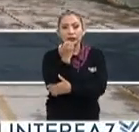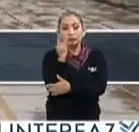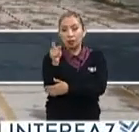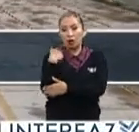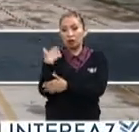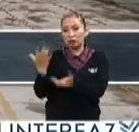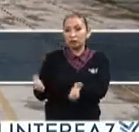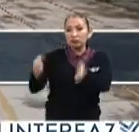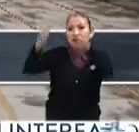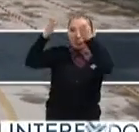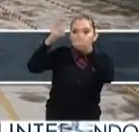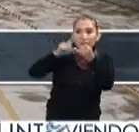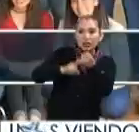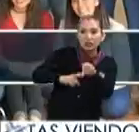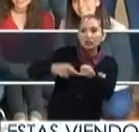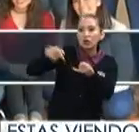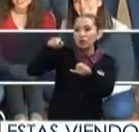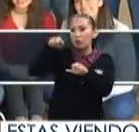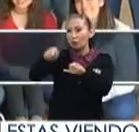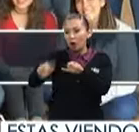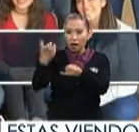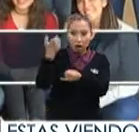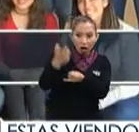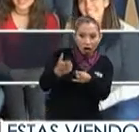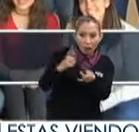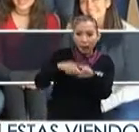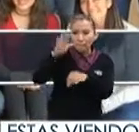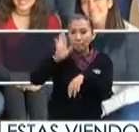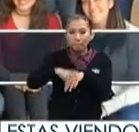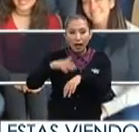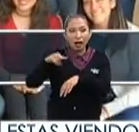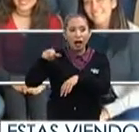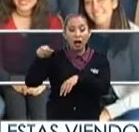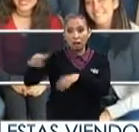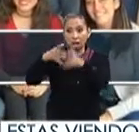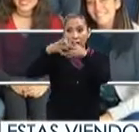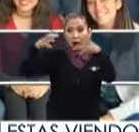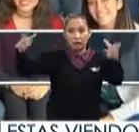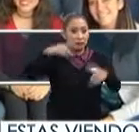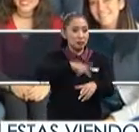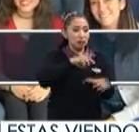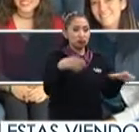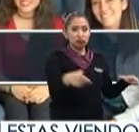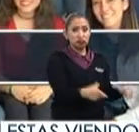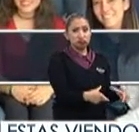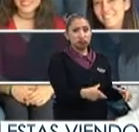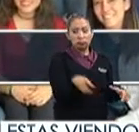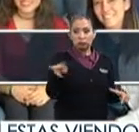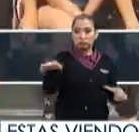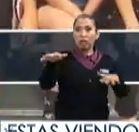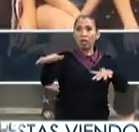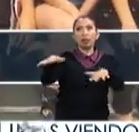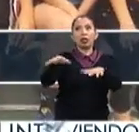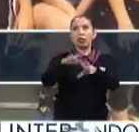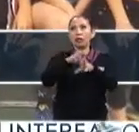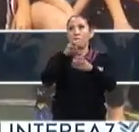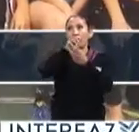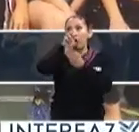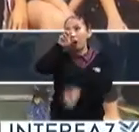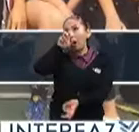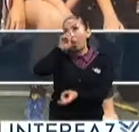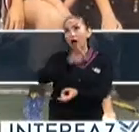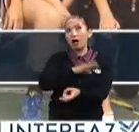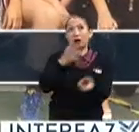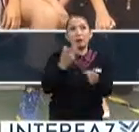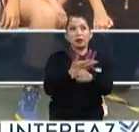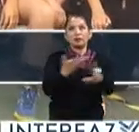por infraestructura, por economía es mucho más grande que la mía, pues sí como que te quedas con ese temor